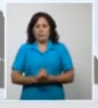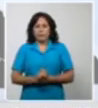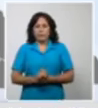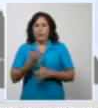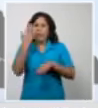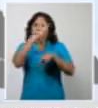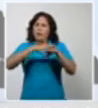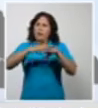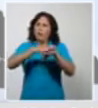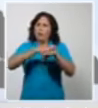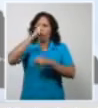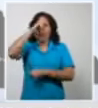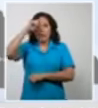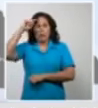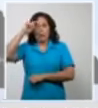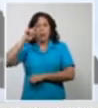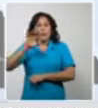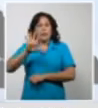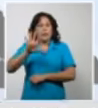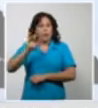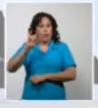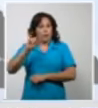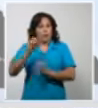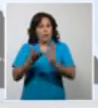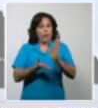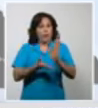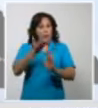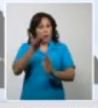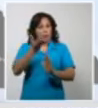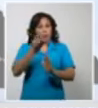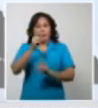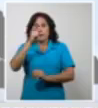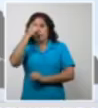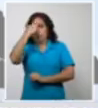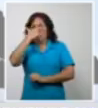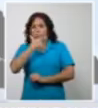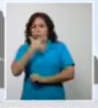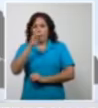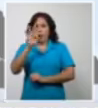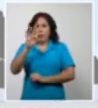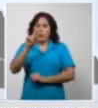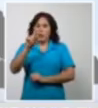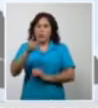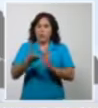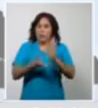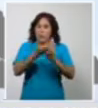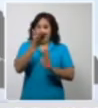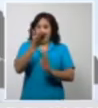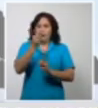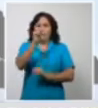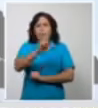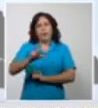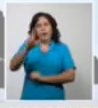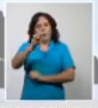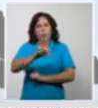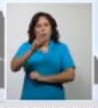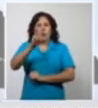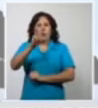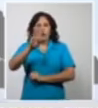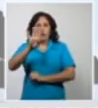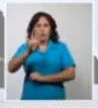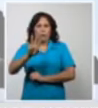Santi Espíritu 56, Ciego de Ávila 81, Camagüey